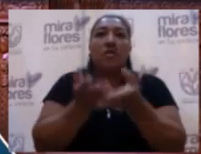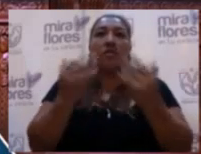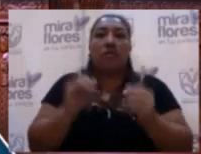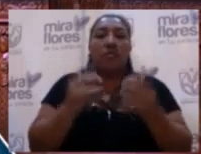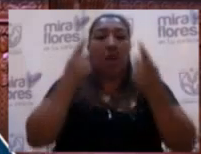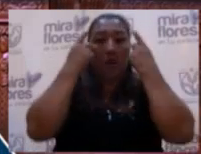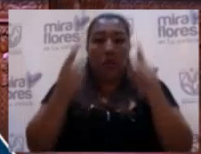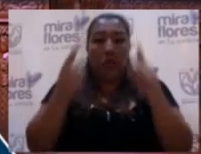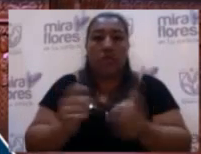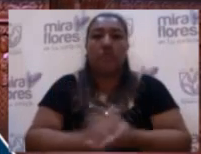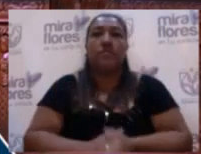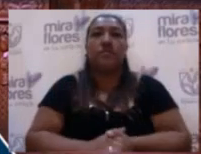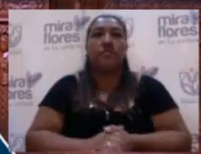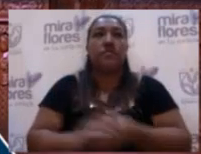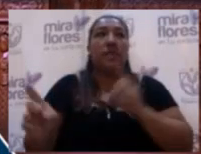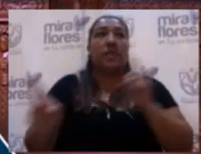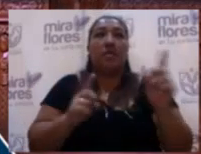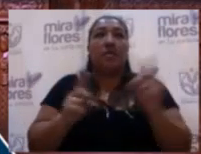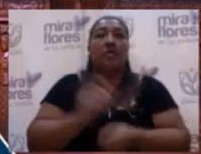acuerdo. Al debate.